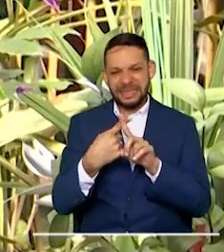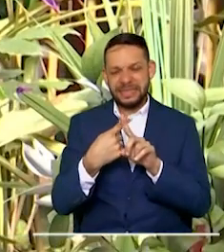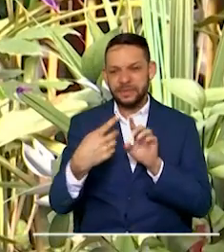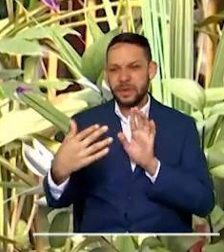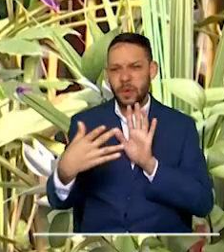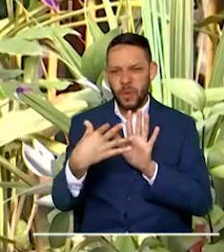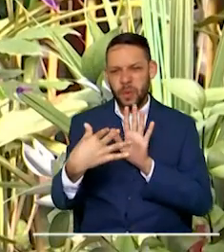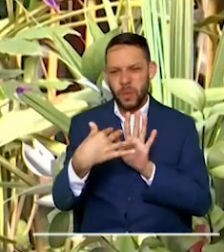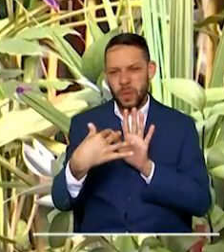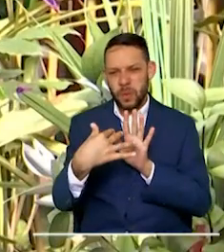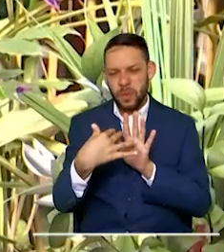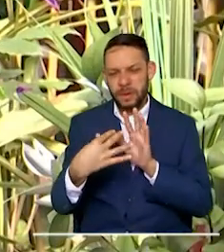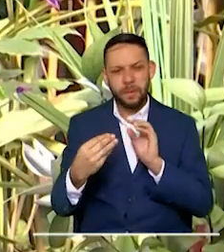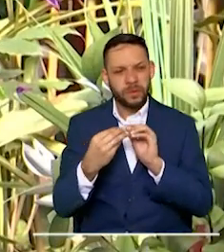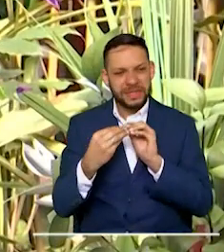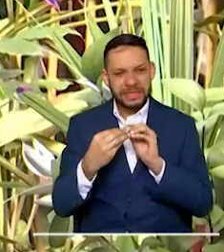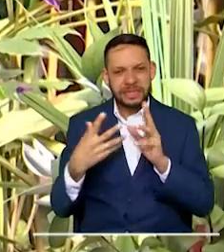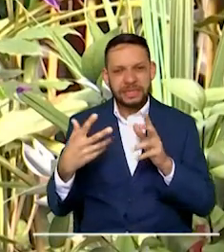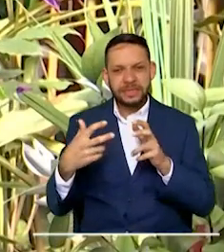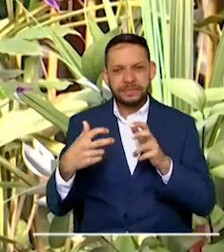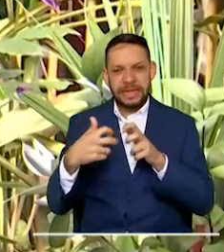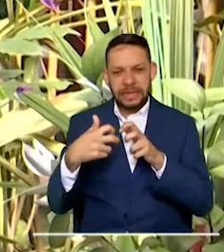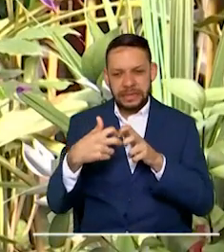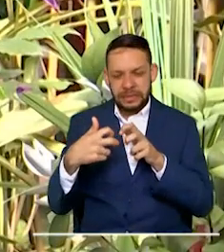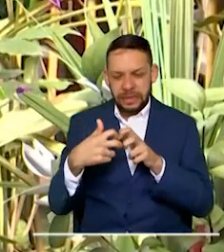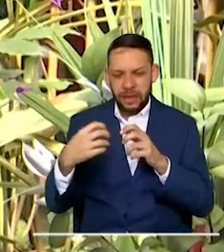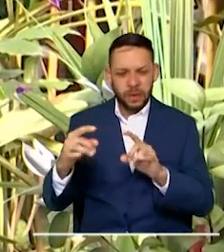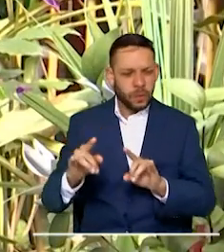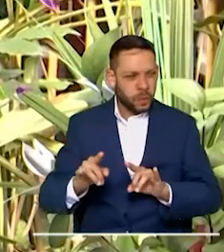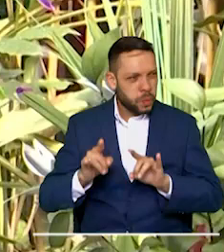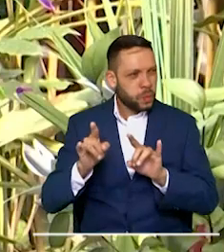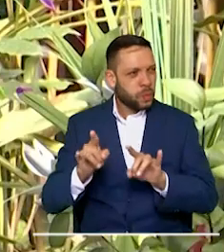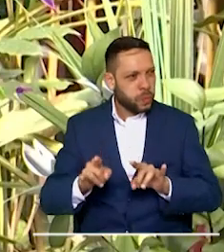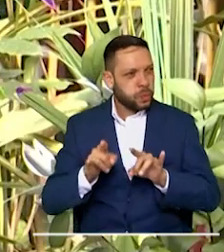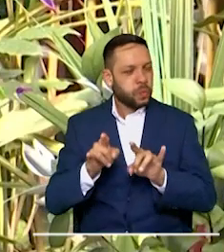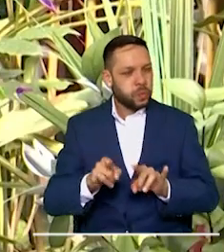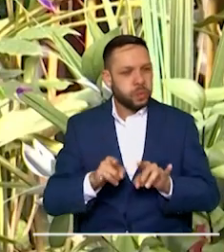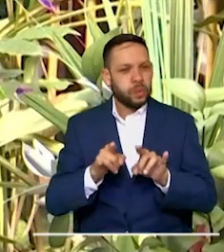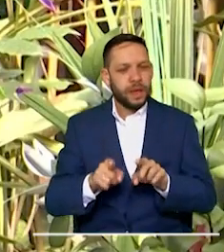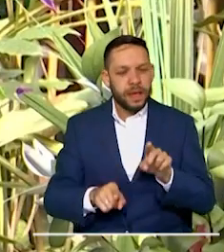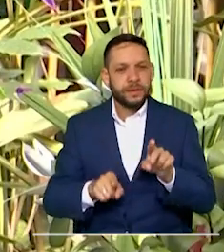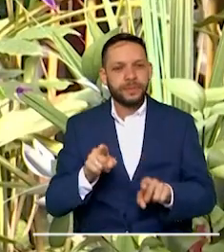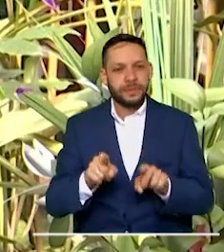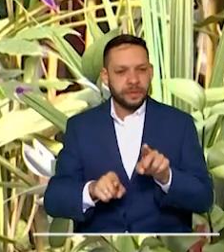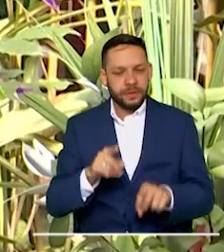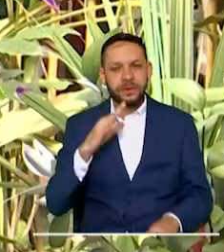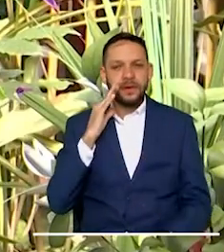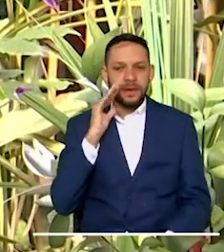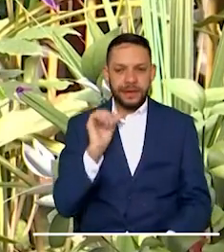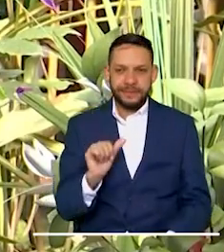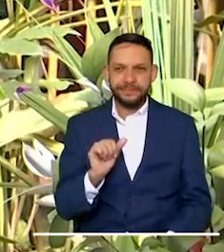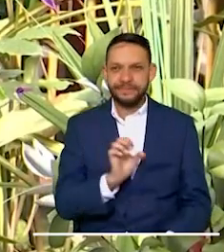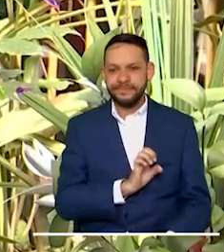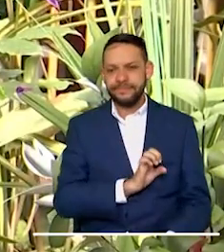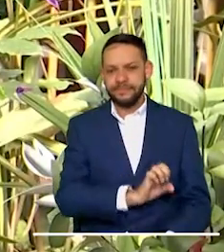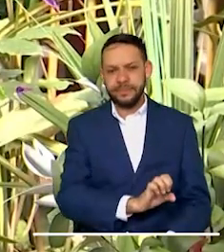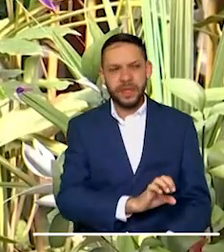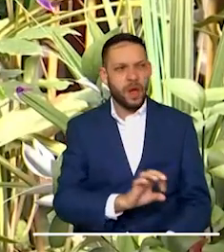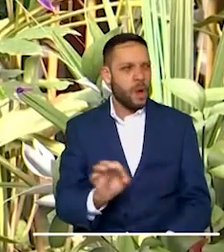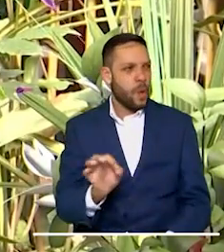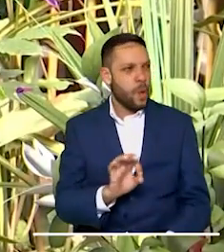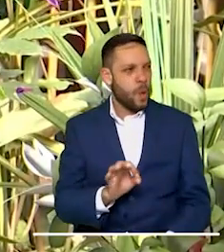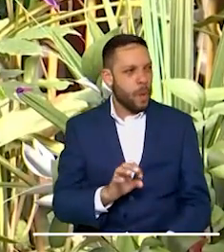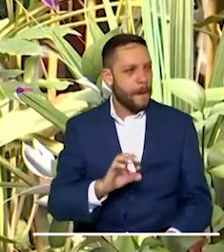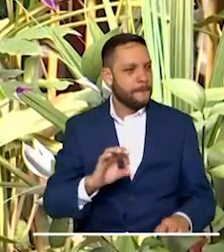estamos irradiando con estos rayos y hay mujeres que para evitar o para prevenir este